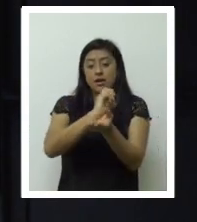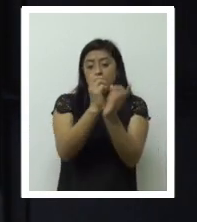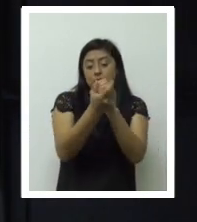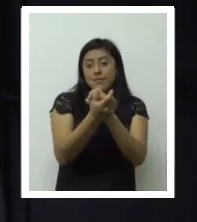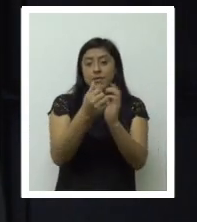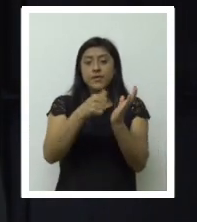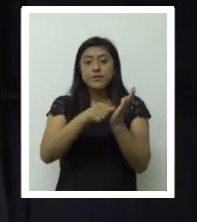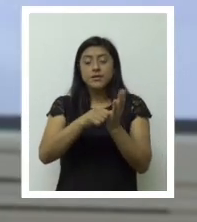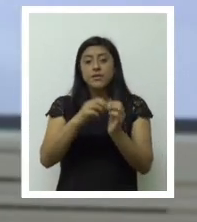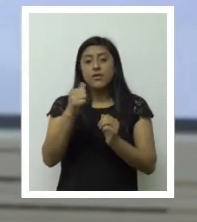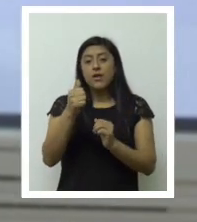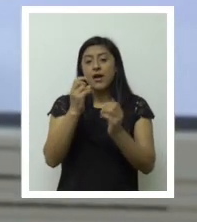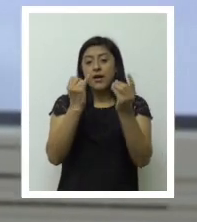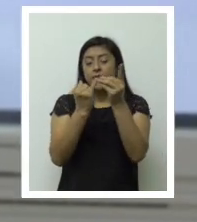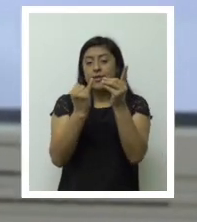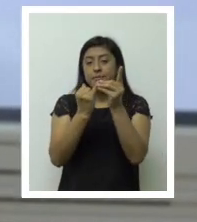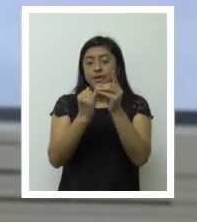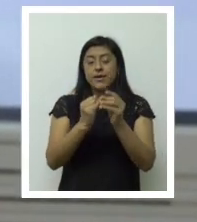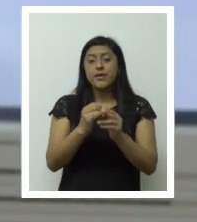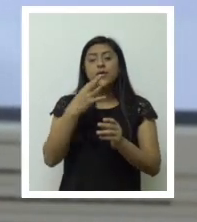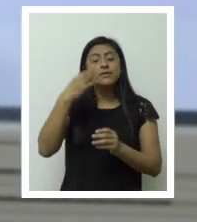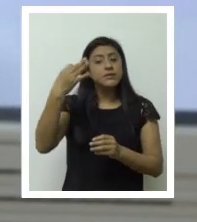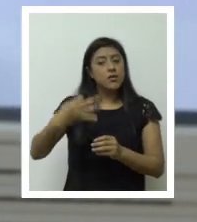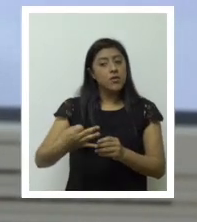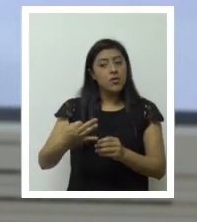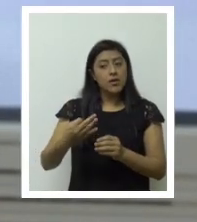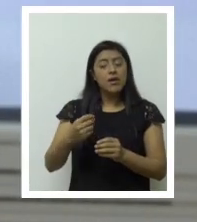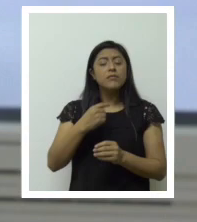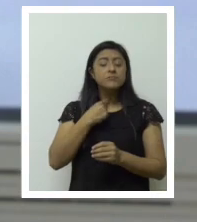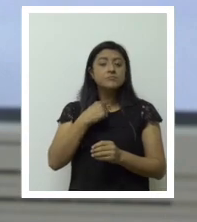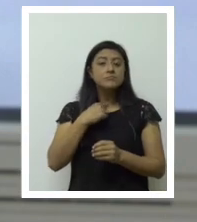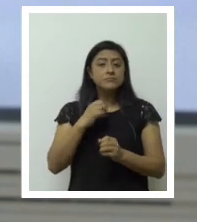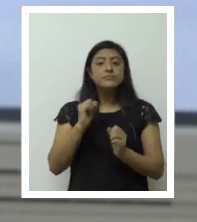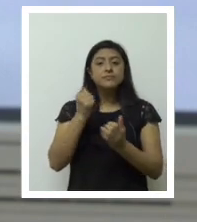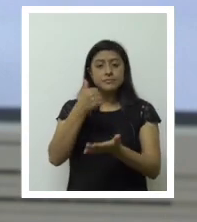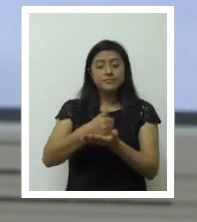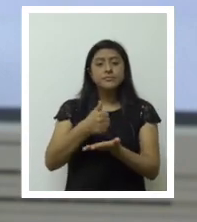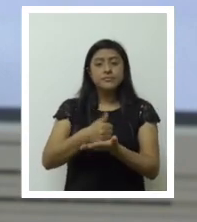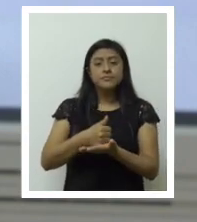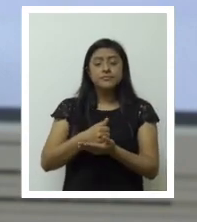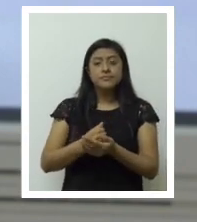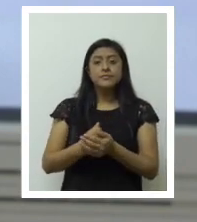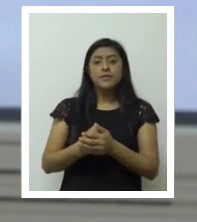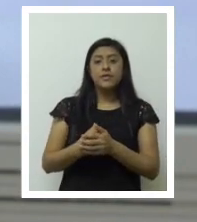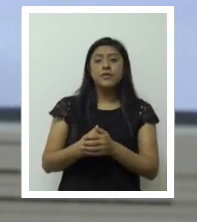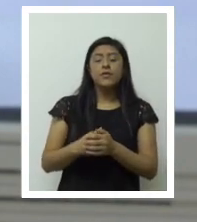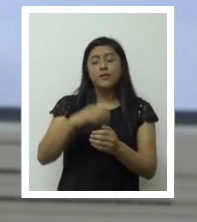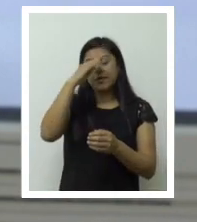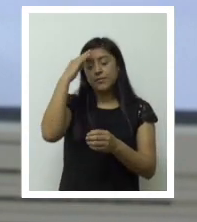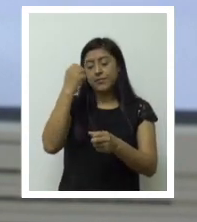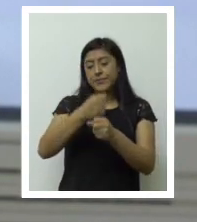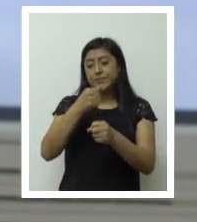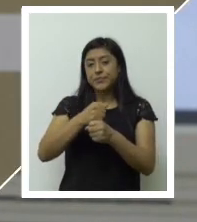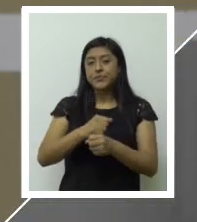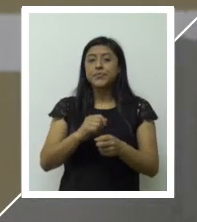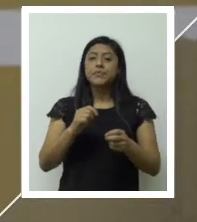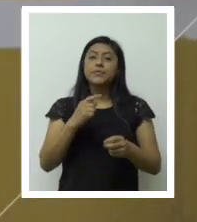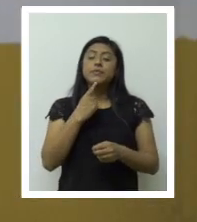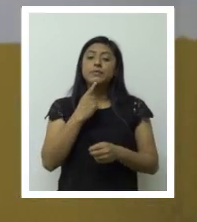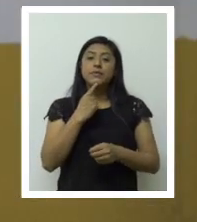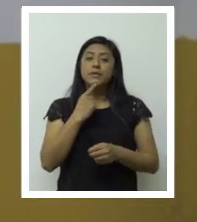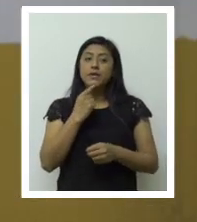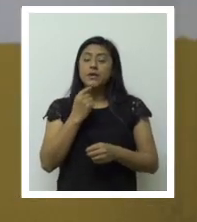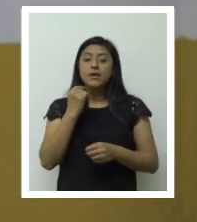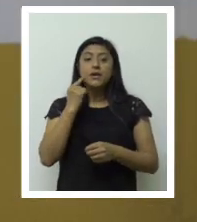que iniciaría la transición de cédula a DPI. Ella, con seguridad y con gusto, aceptó el reto.